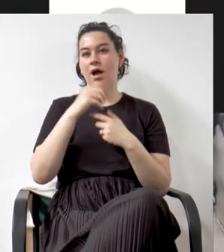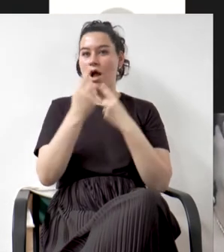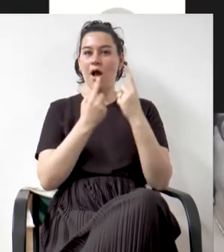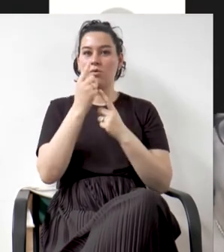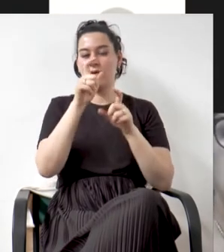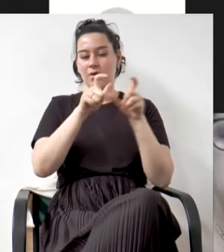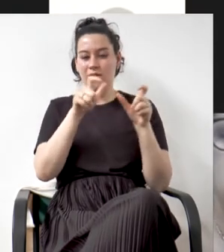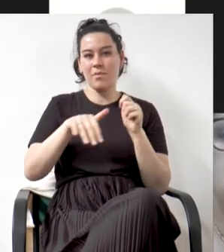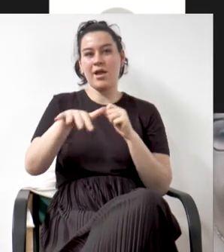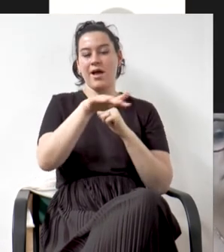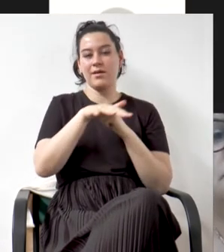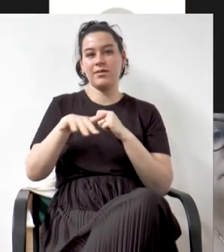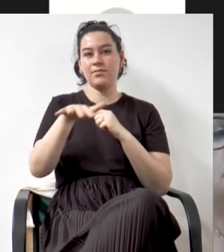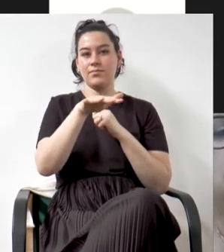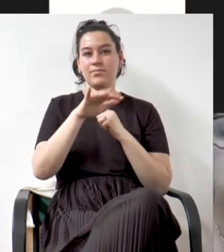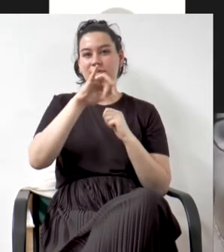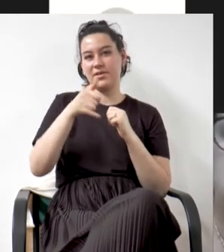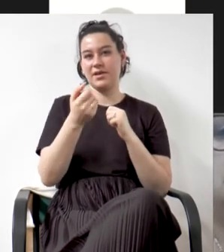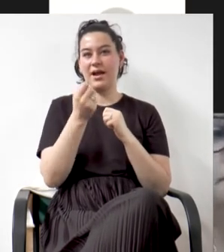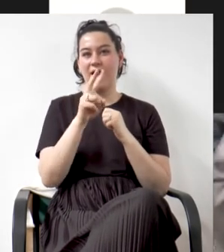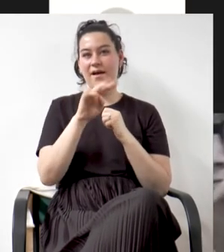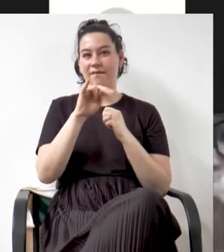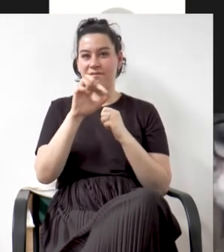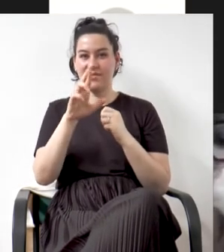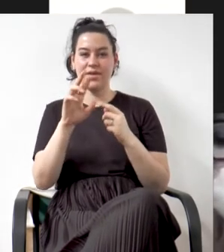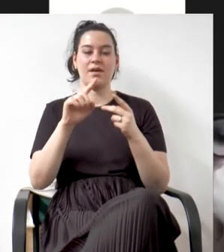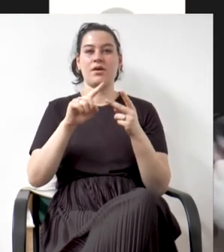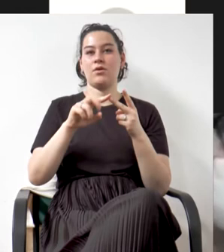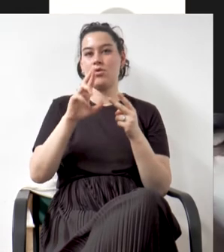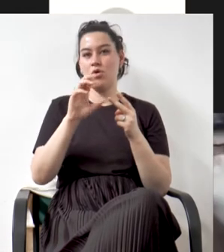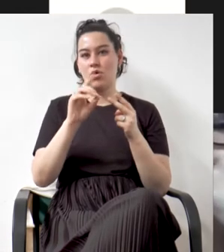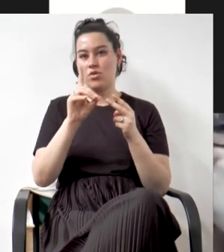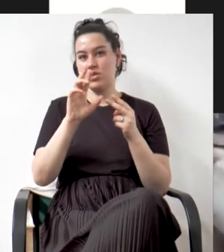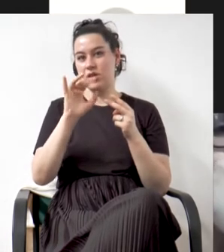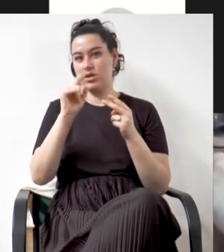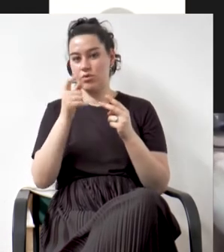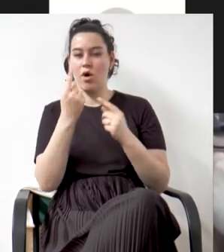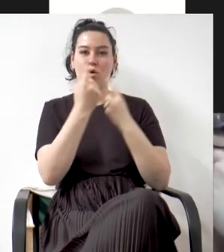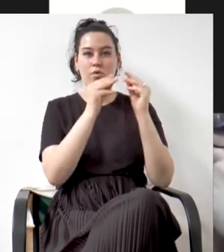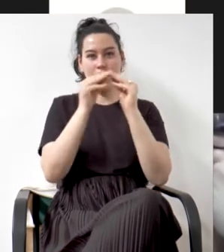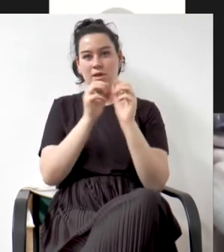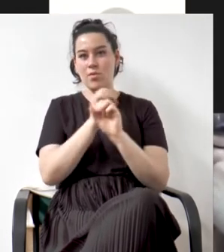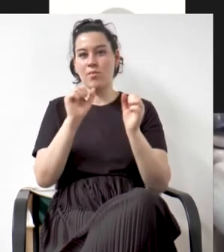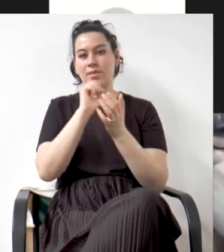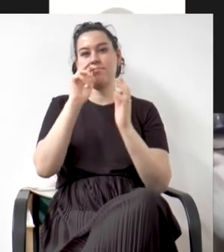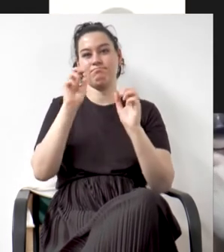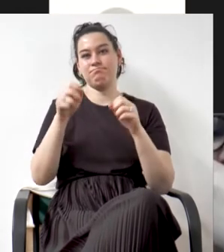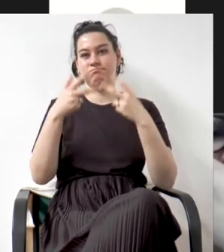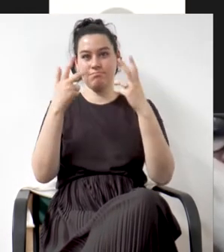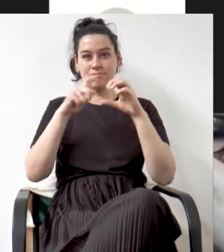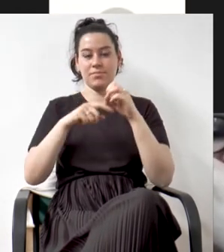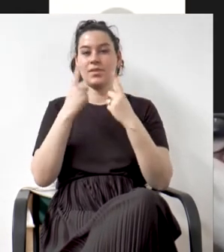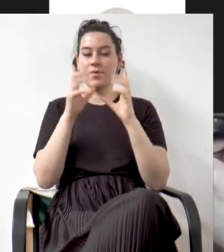y Javier Noble, Rodrigo Fender y Gastón Pereira, otros compañeros que no pudieron estar, del grupo de